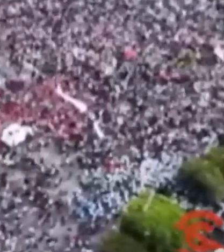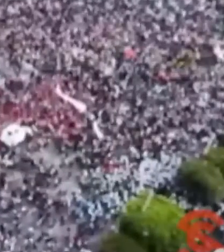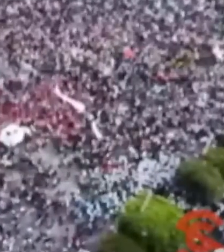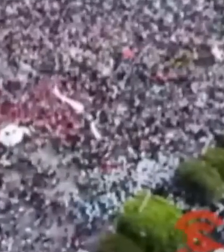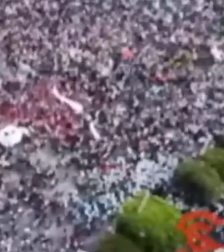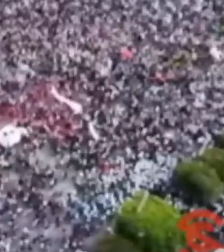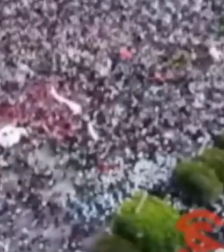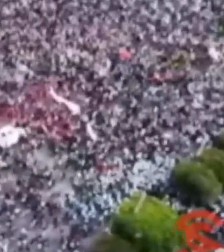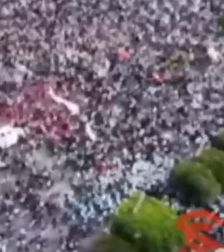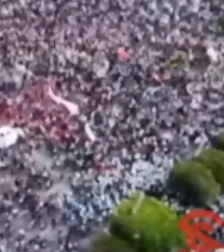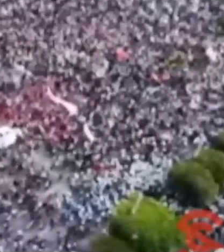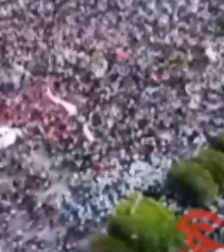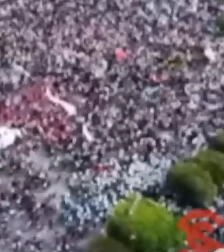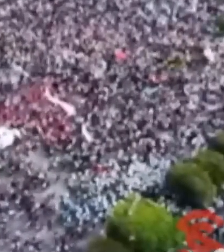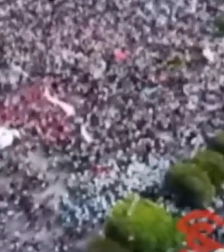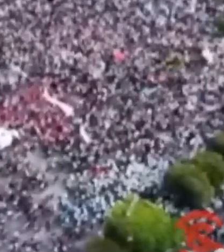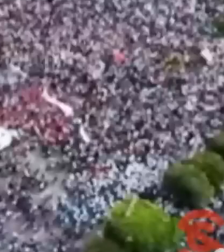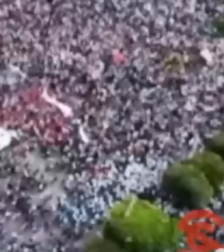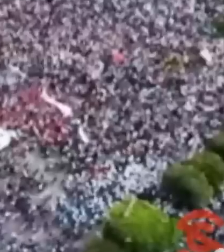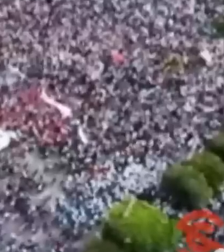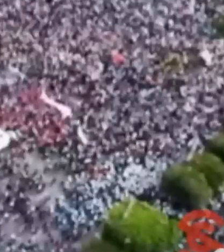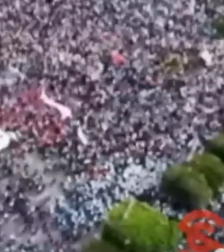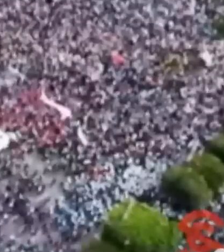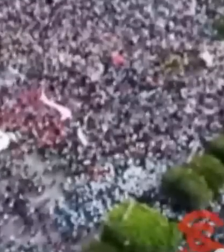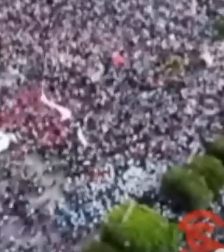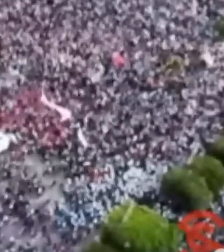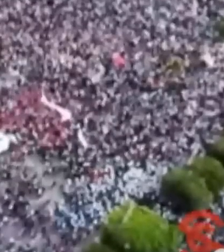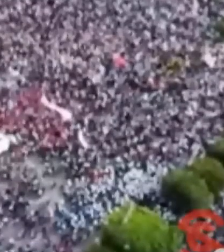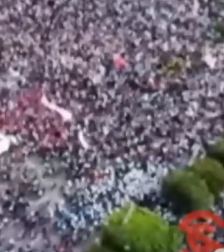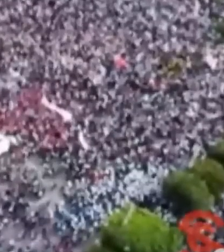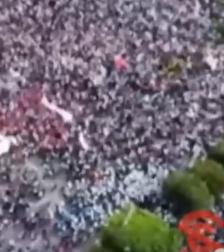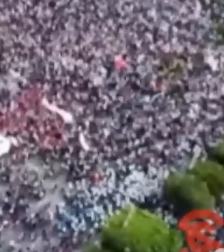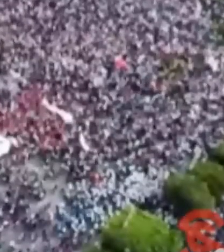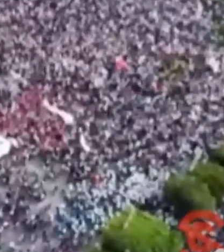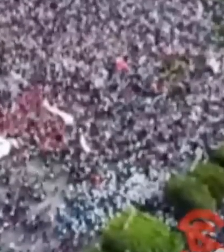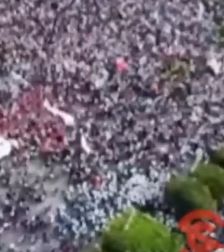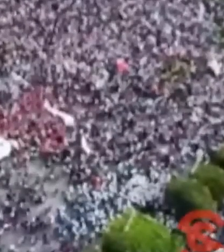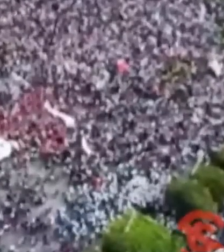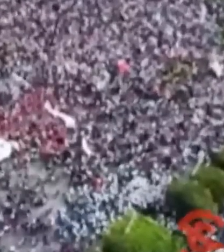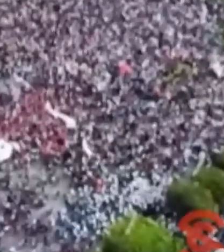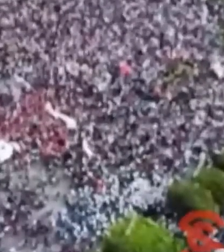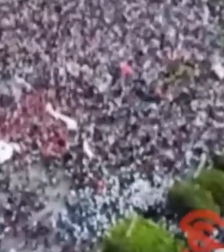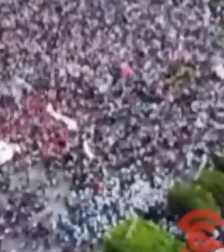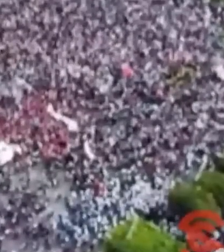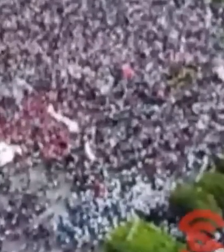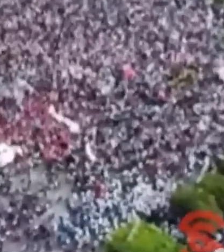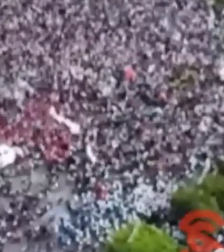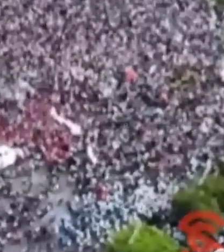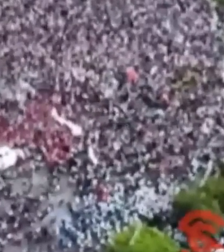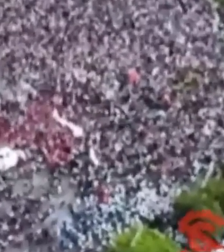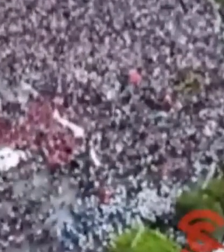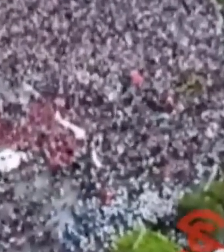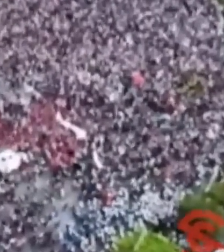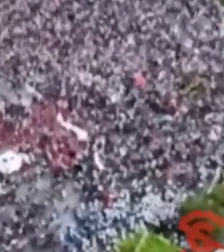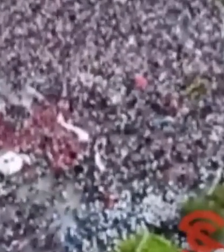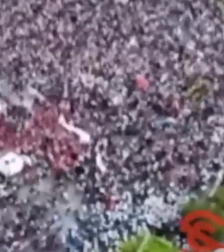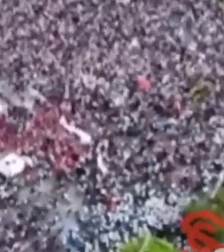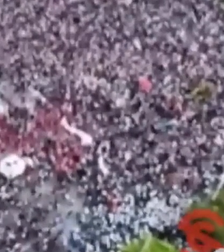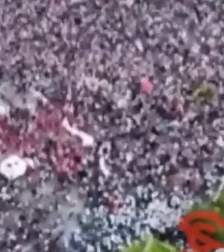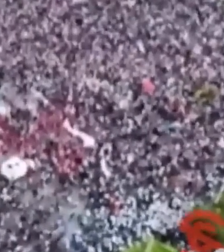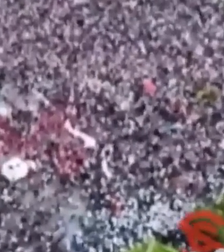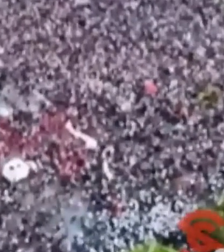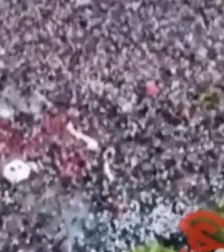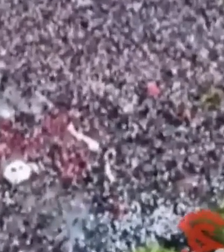mensaje que dirige a la nación el licenciado Andrés Manuel López Obrador, presidente constitucional de